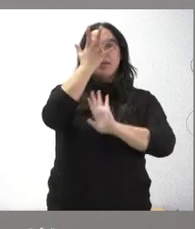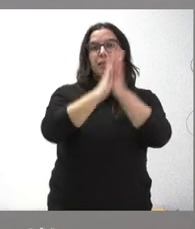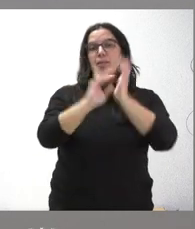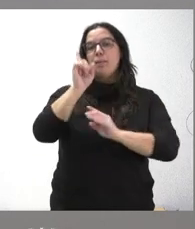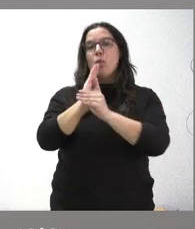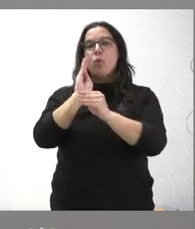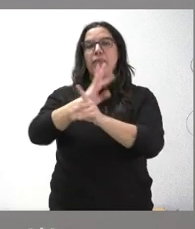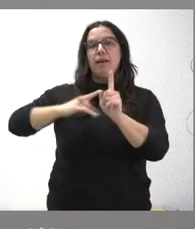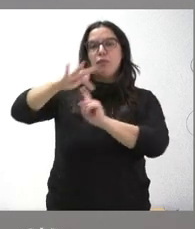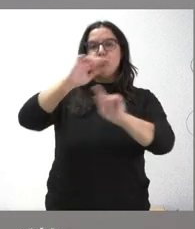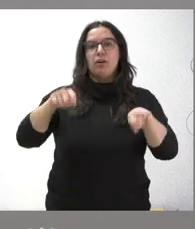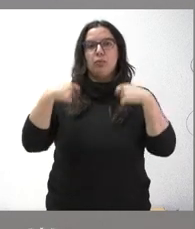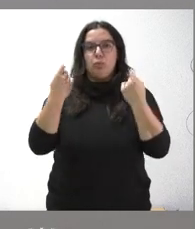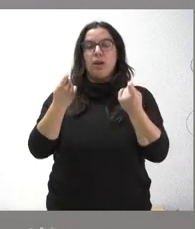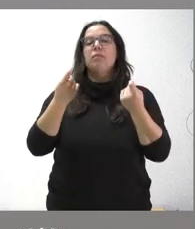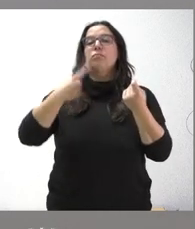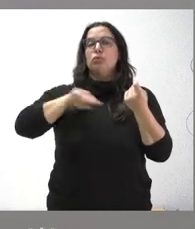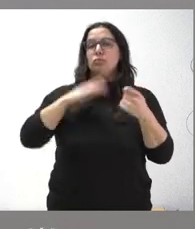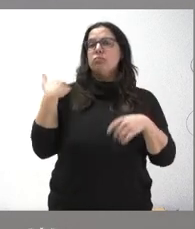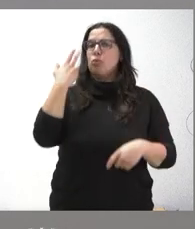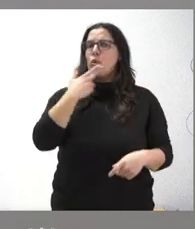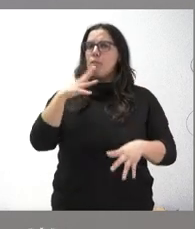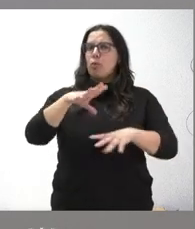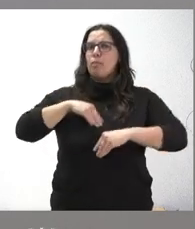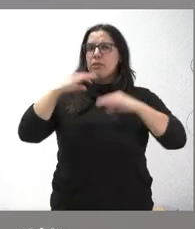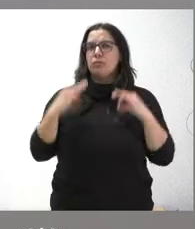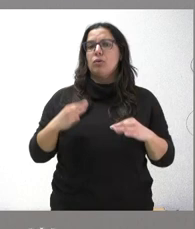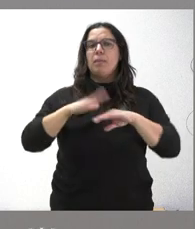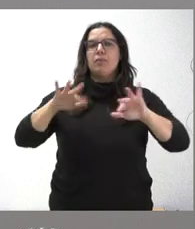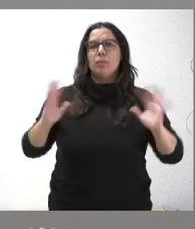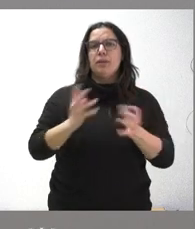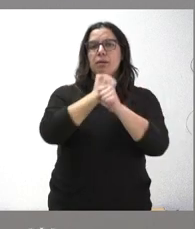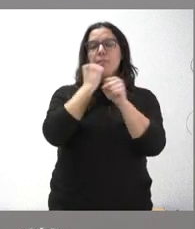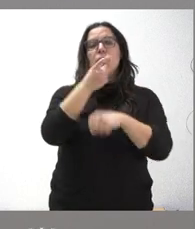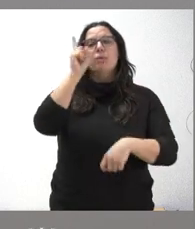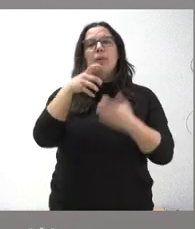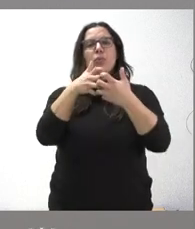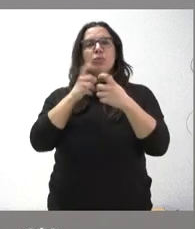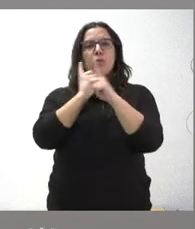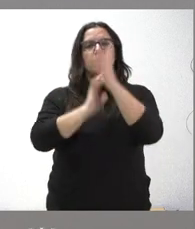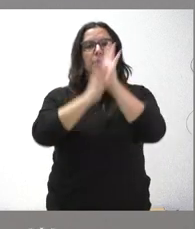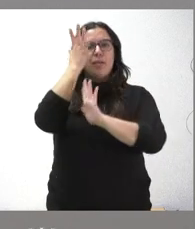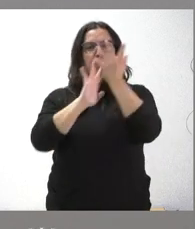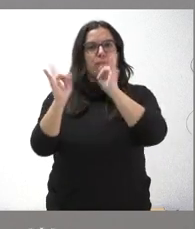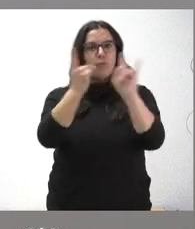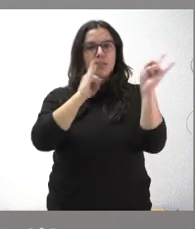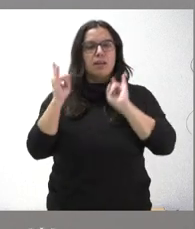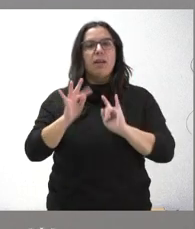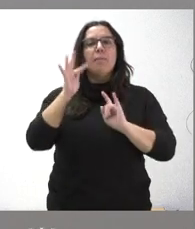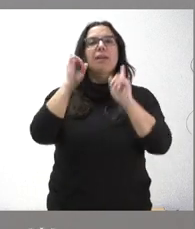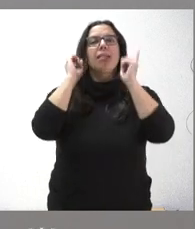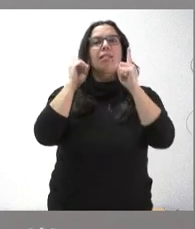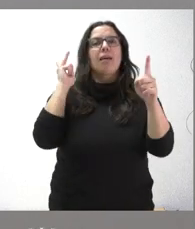entorno natural Este es un compromiso que habíamos asumido en términos de fomento del empleo y también de lucha contra los incendios forestales y prevención de los